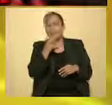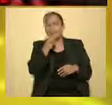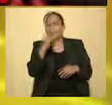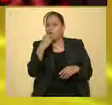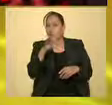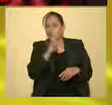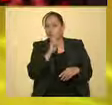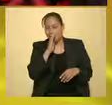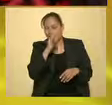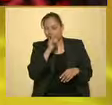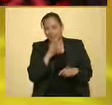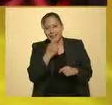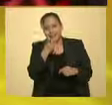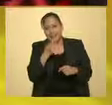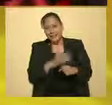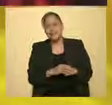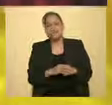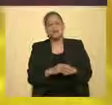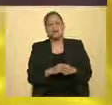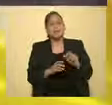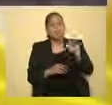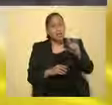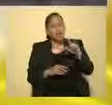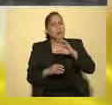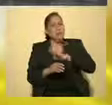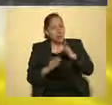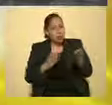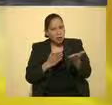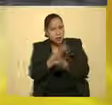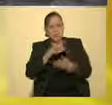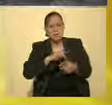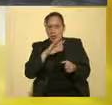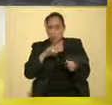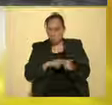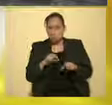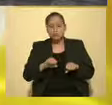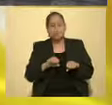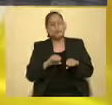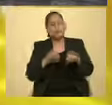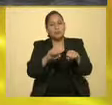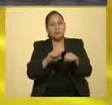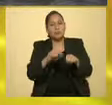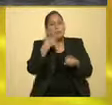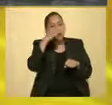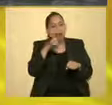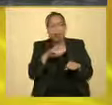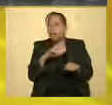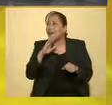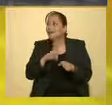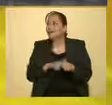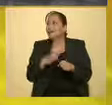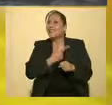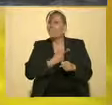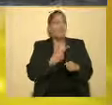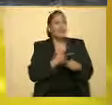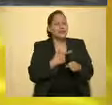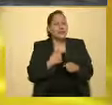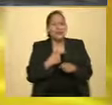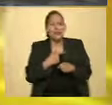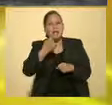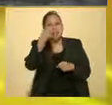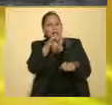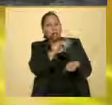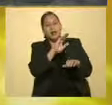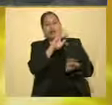Sorpresa, sorpresa. Pero, ahí puedes entrar con tu mascota y la mascota para que elija, porque esta tienda es especialmente